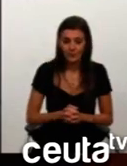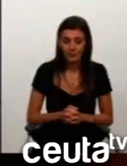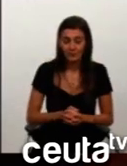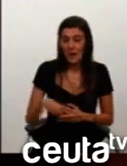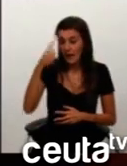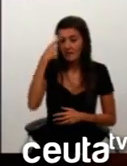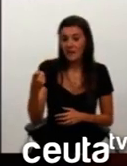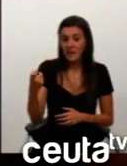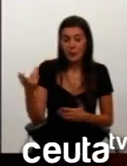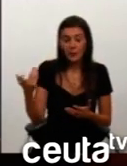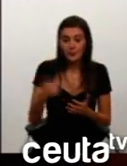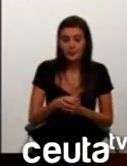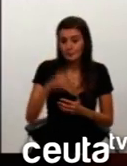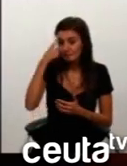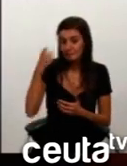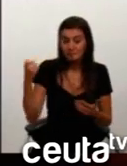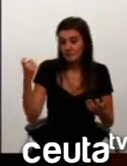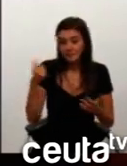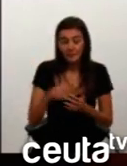Creo que